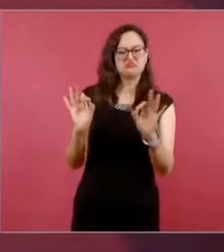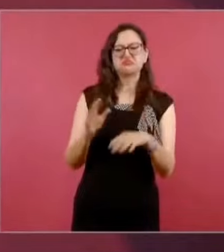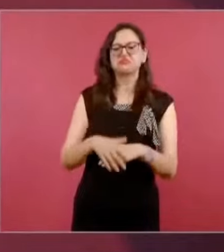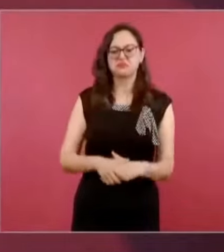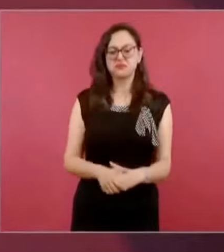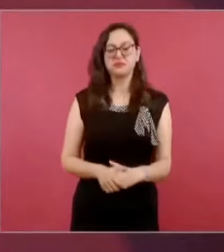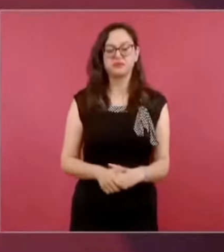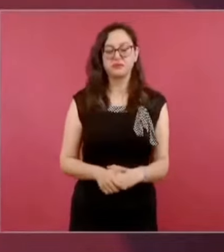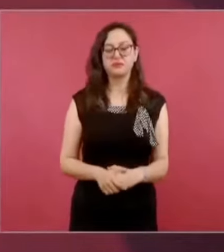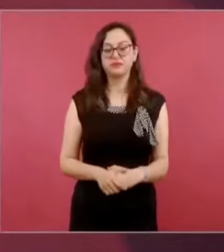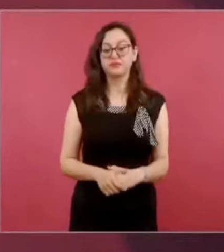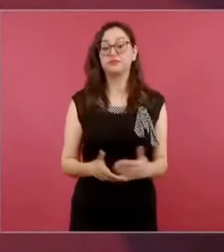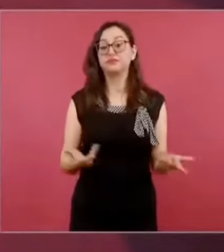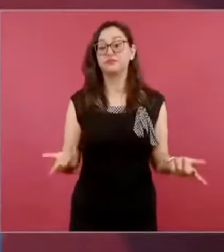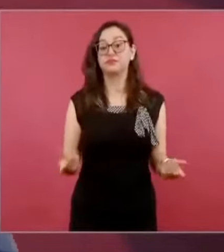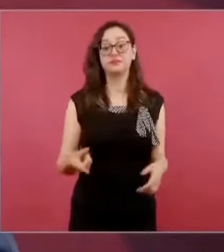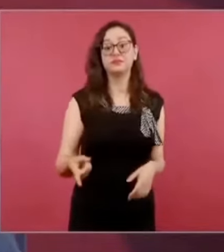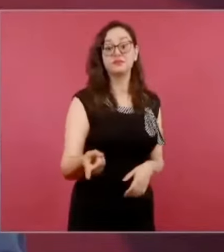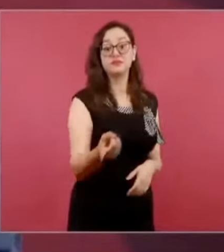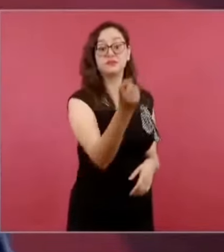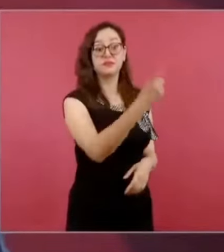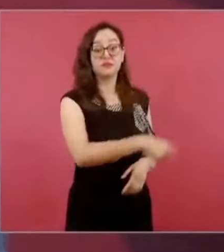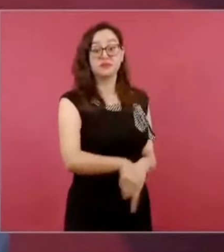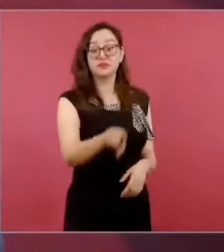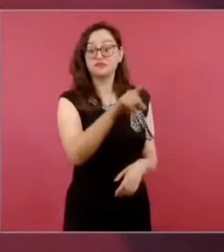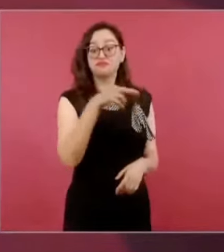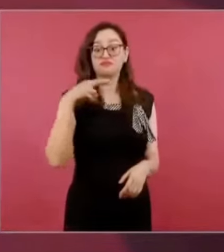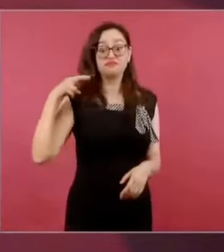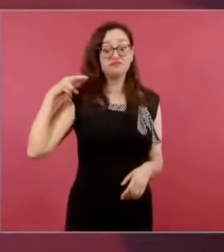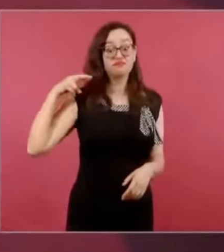Y de inmediato, ¿no? Los